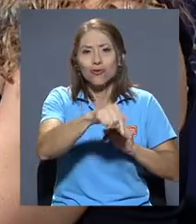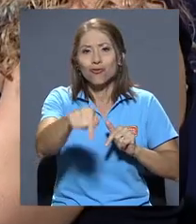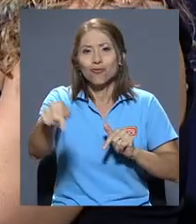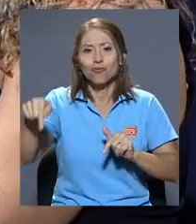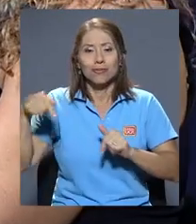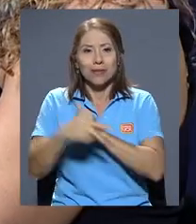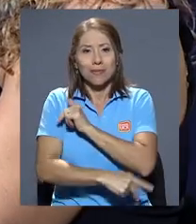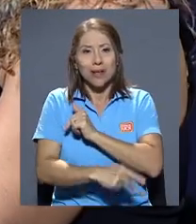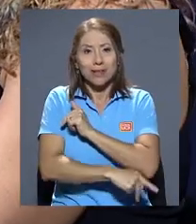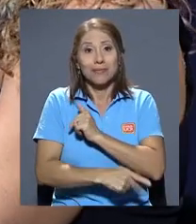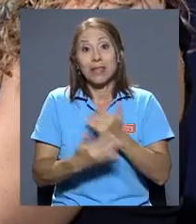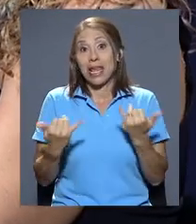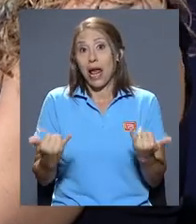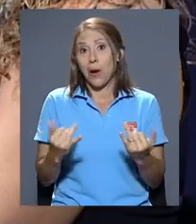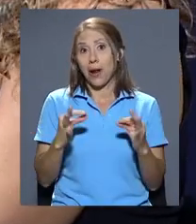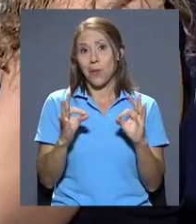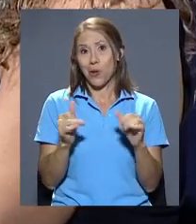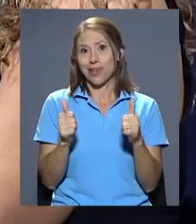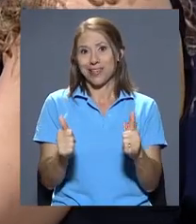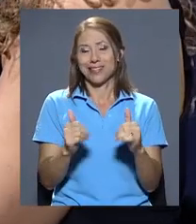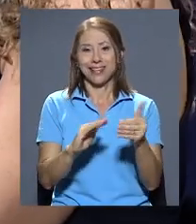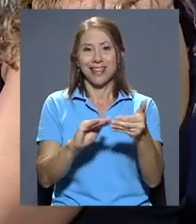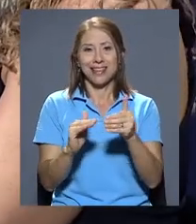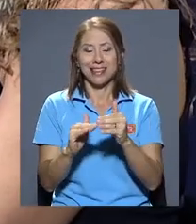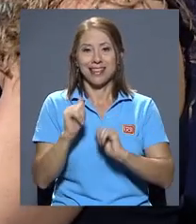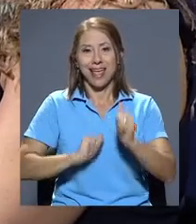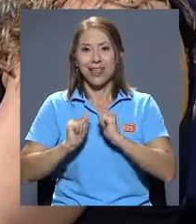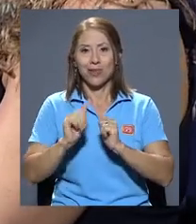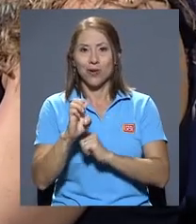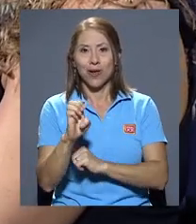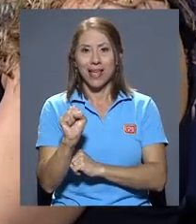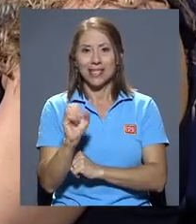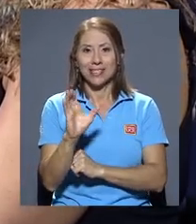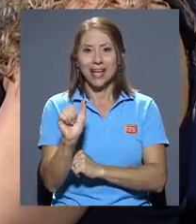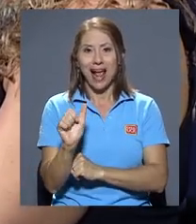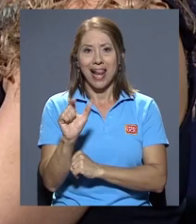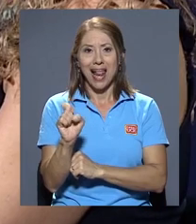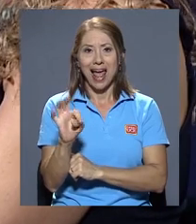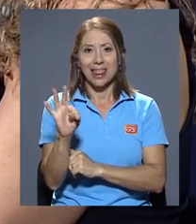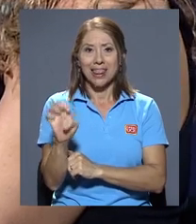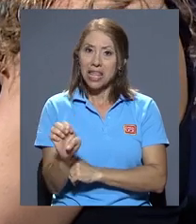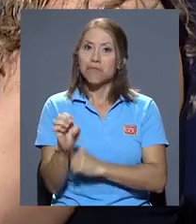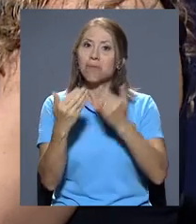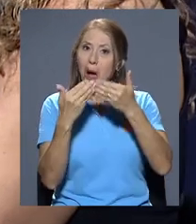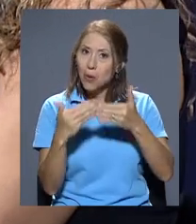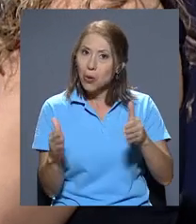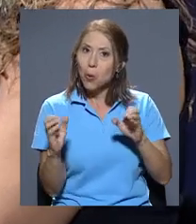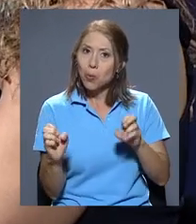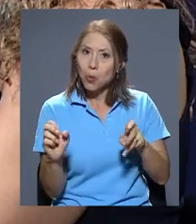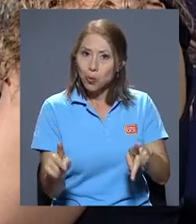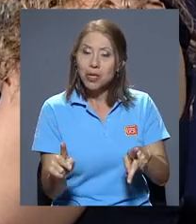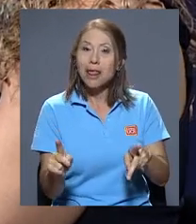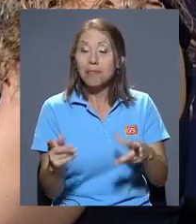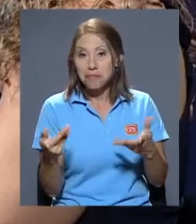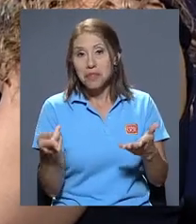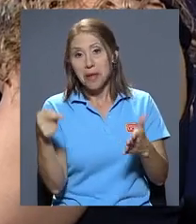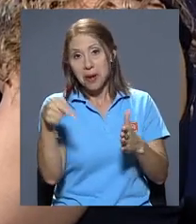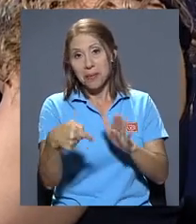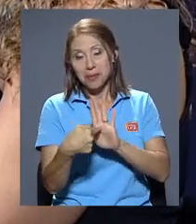y en esta oportunidad por dicha el Teatro Escalante, un nuevo espacio que abrió hace poco, nos abrió sus puertas, y